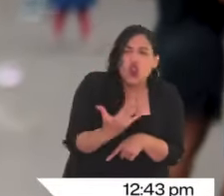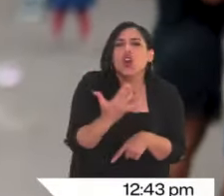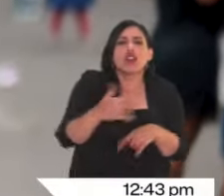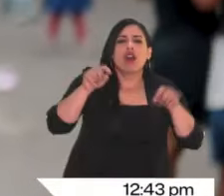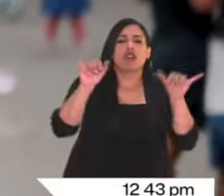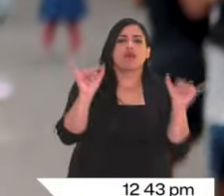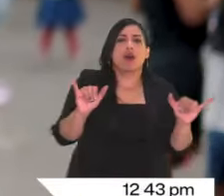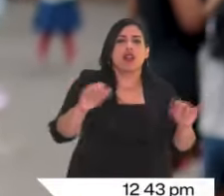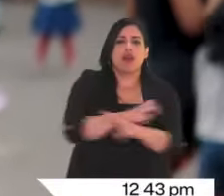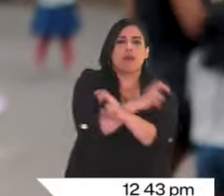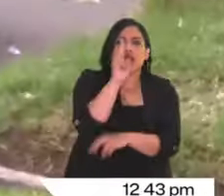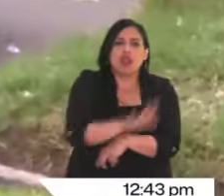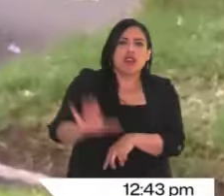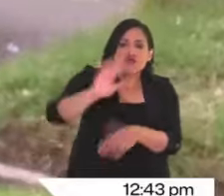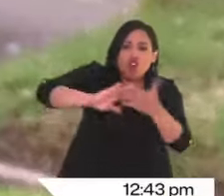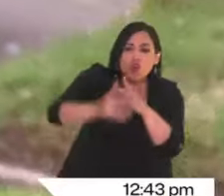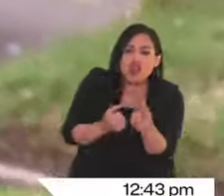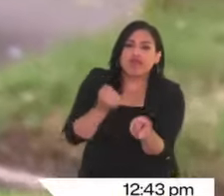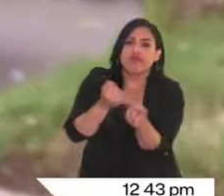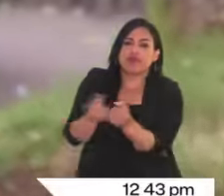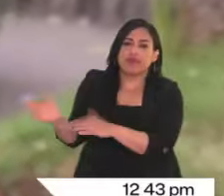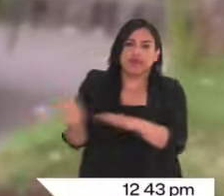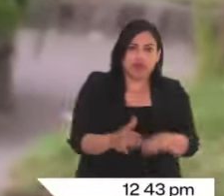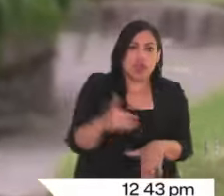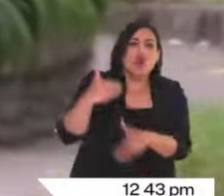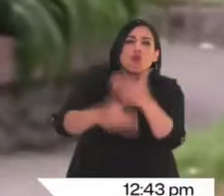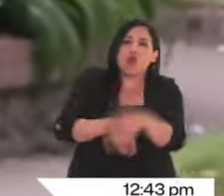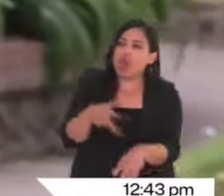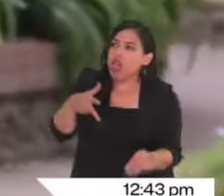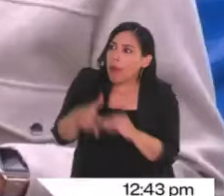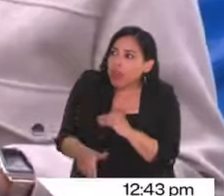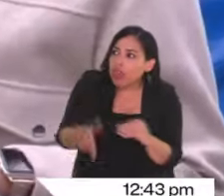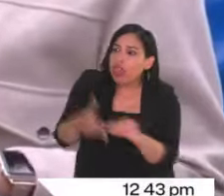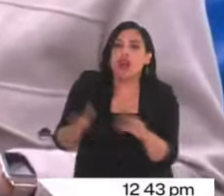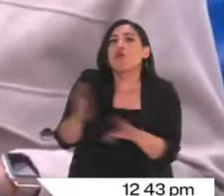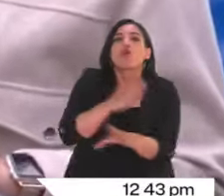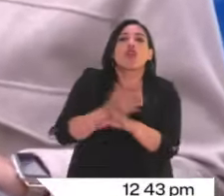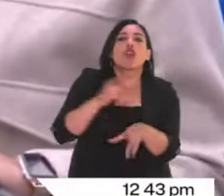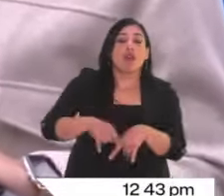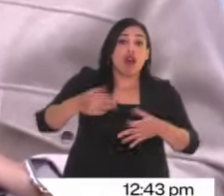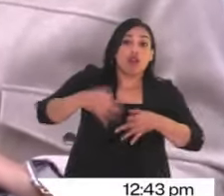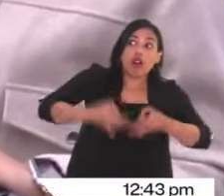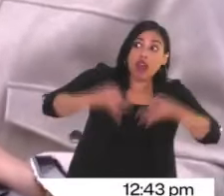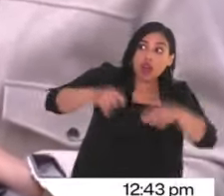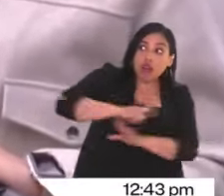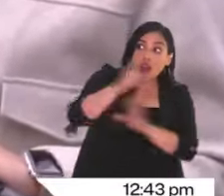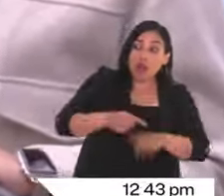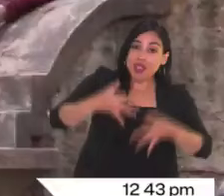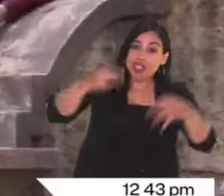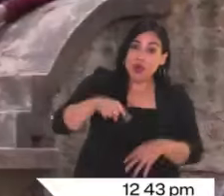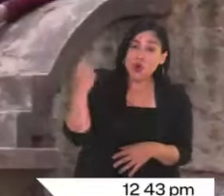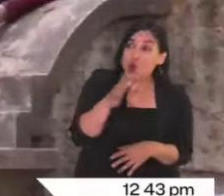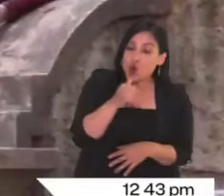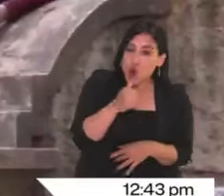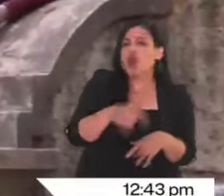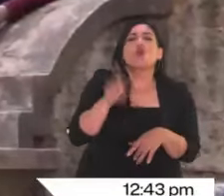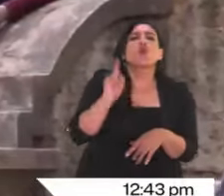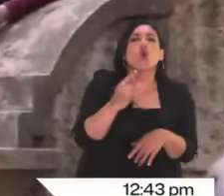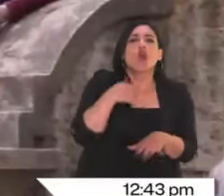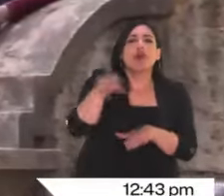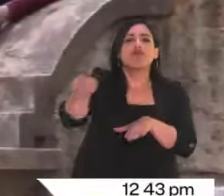Parque Nacional, acompañando a la comunidad. El proceso ha tenido varias trabas, pues no se contaban con todas las garantías para un retorno seguro, pues parte